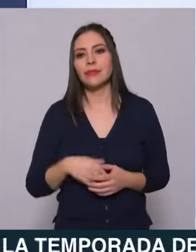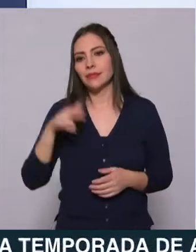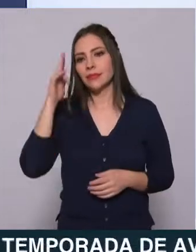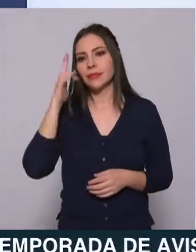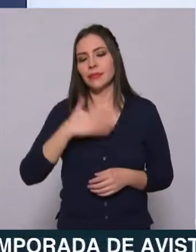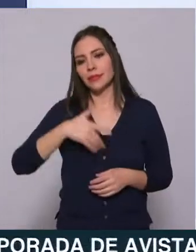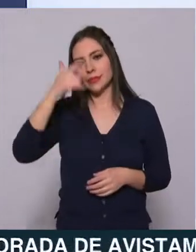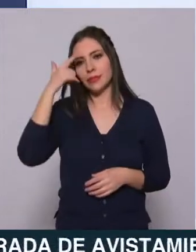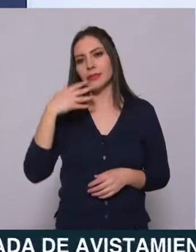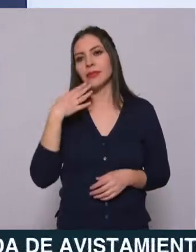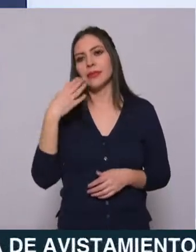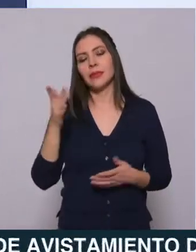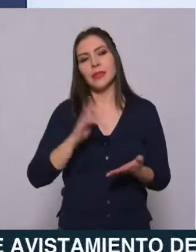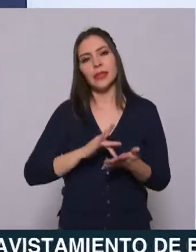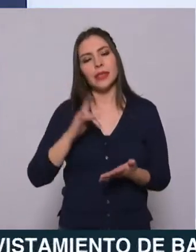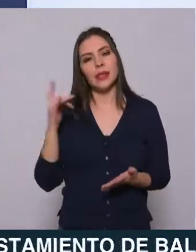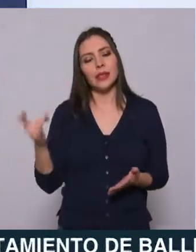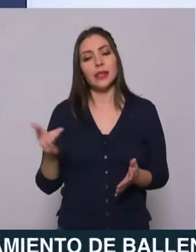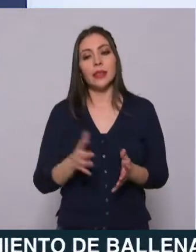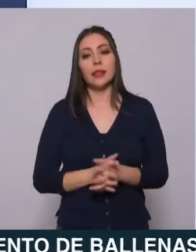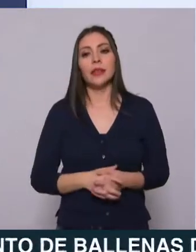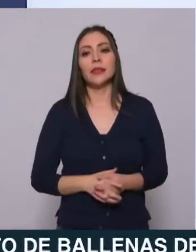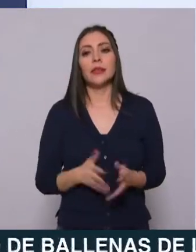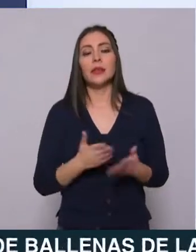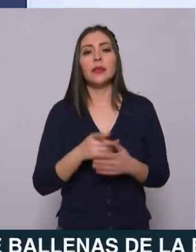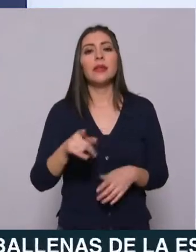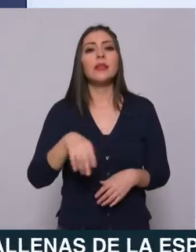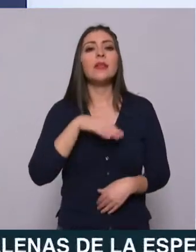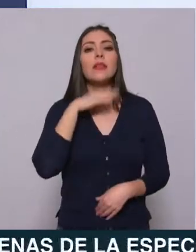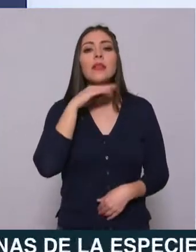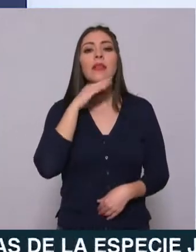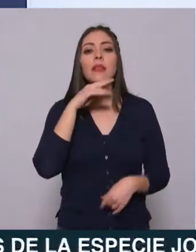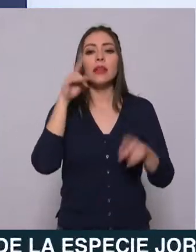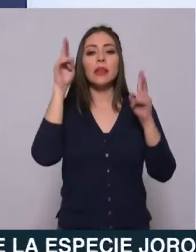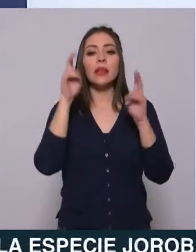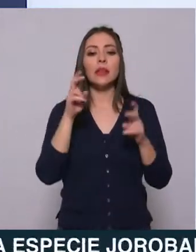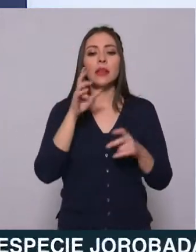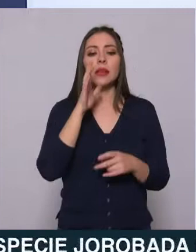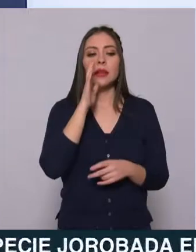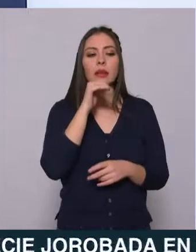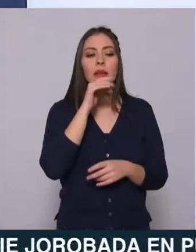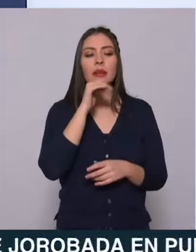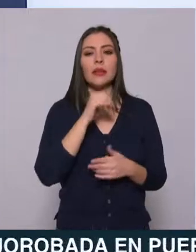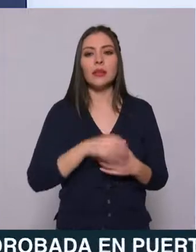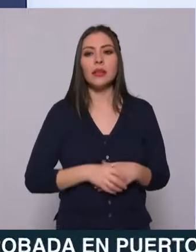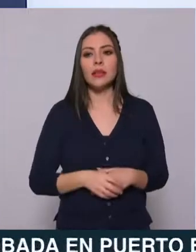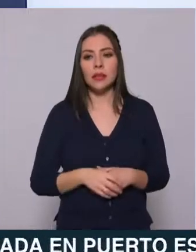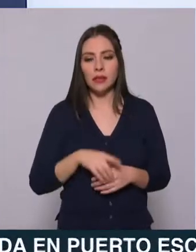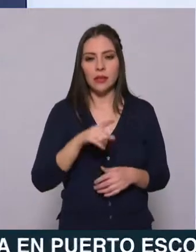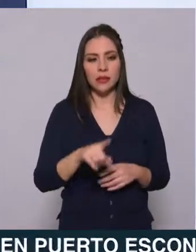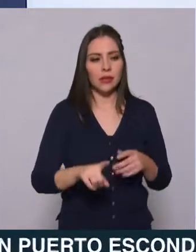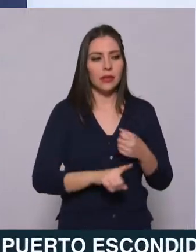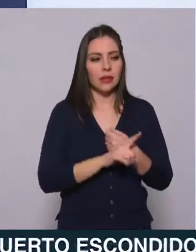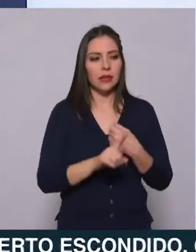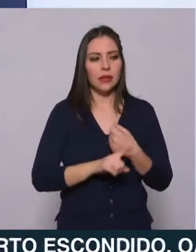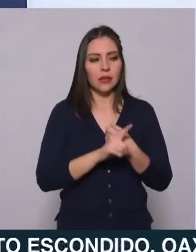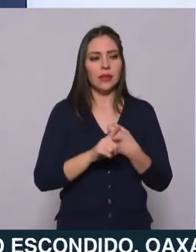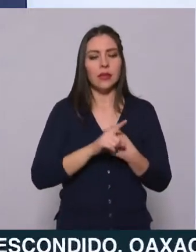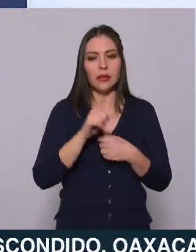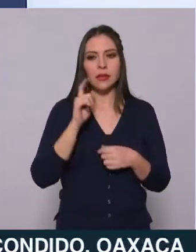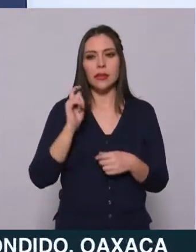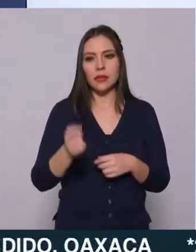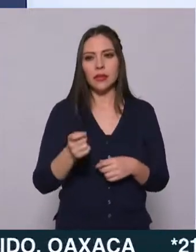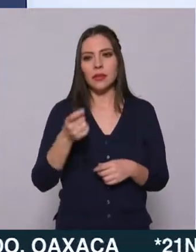por supuesto, del tema que no podemos dejar pasar, además del día de conmemoración, de la situación que viven los migrantes y todos aquellos que cruzan